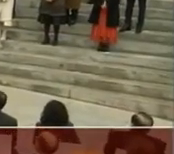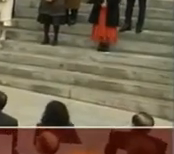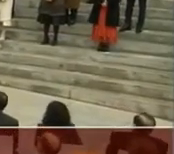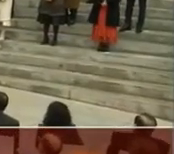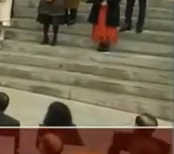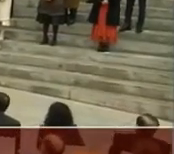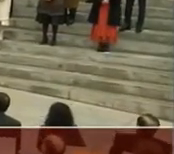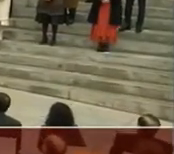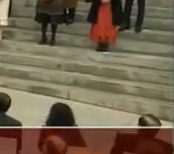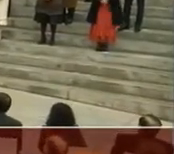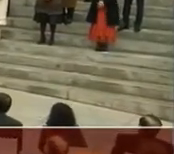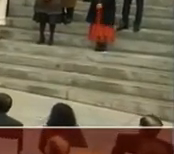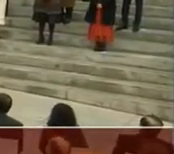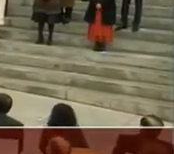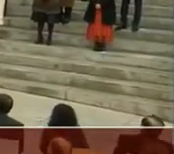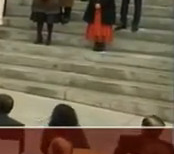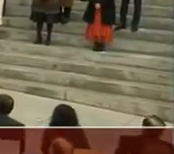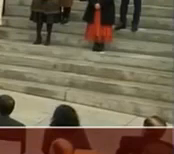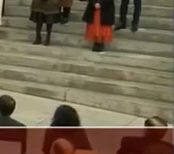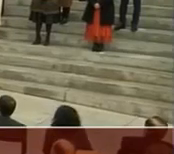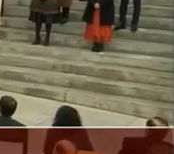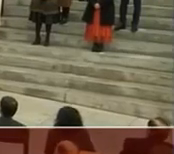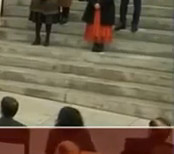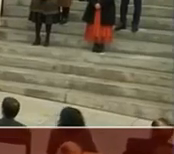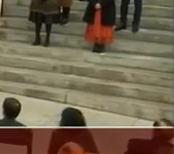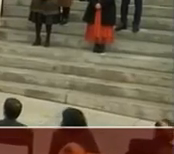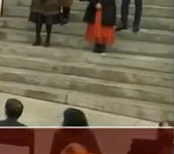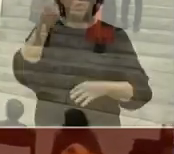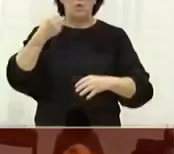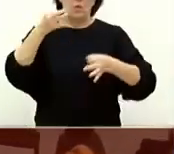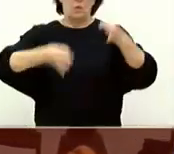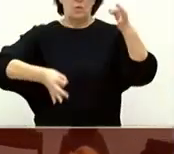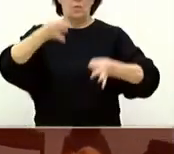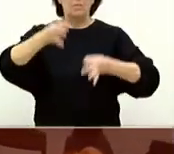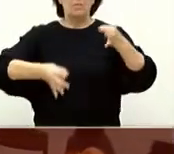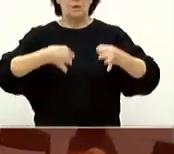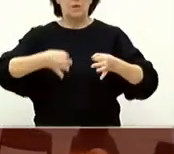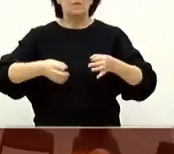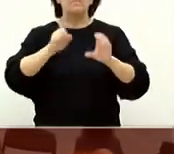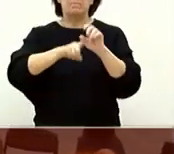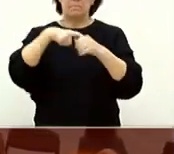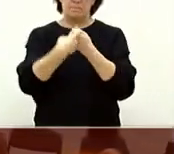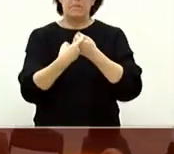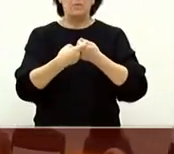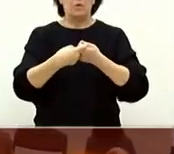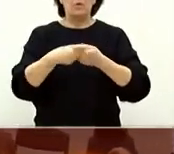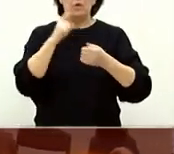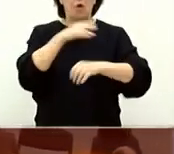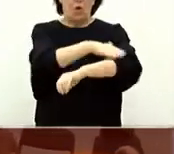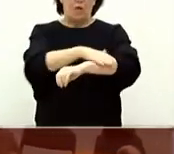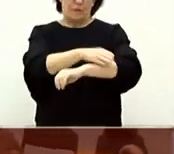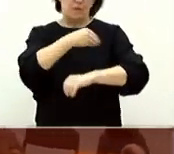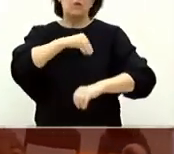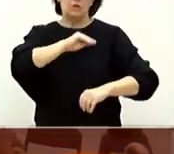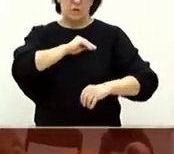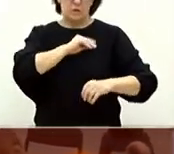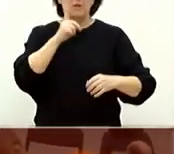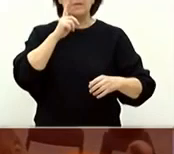del discurso Tribunal que vamos a escuchar Constitucional y del Consejo en directo. General del Poder Judicial, miembros del Gobierno de España,